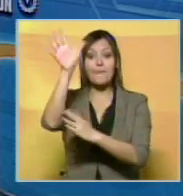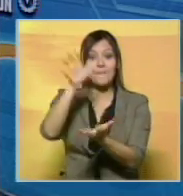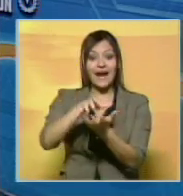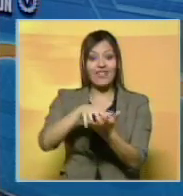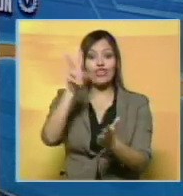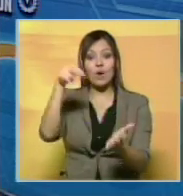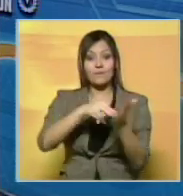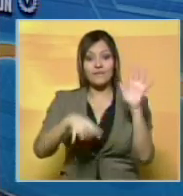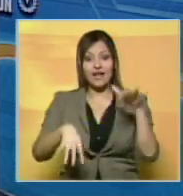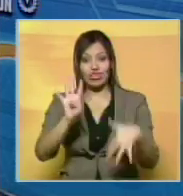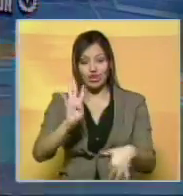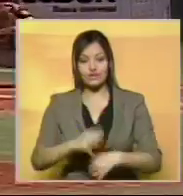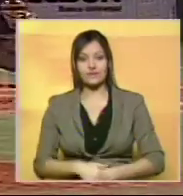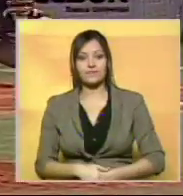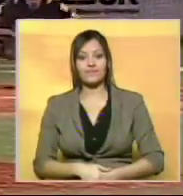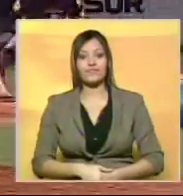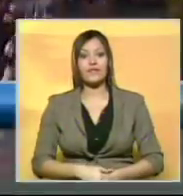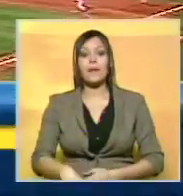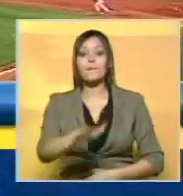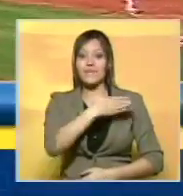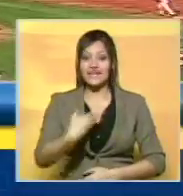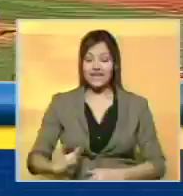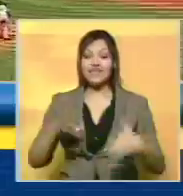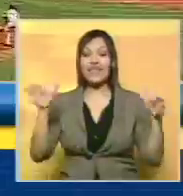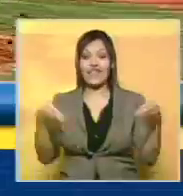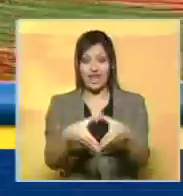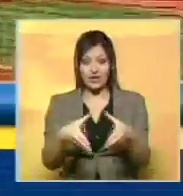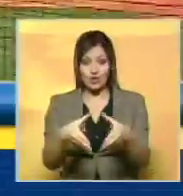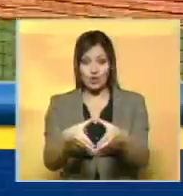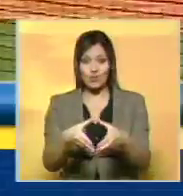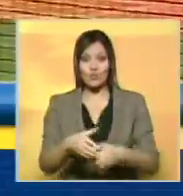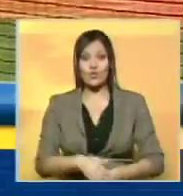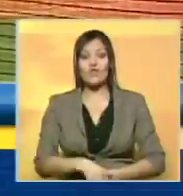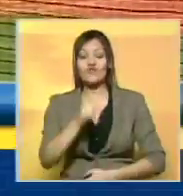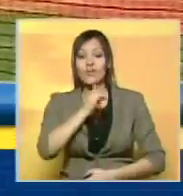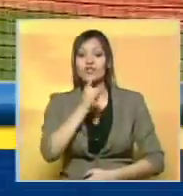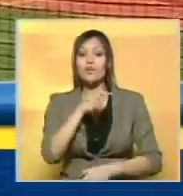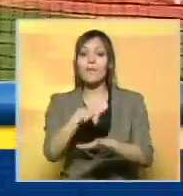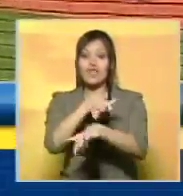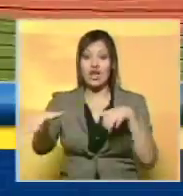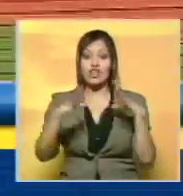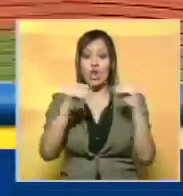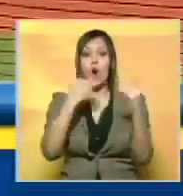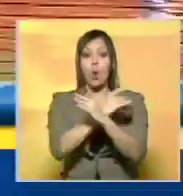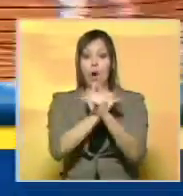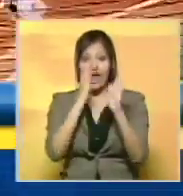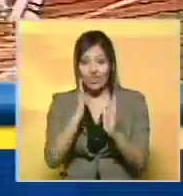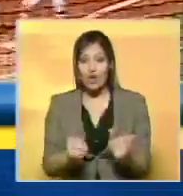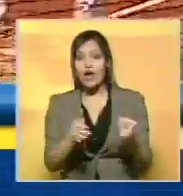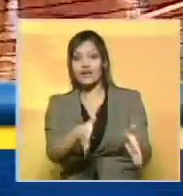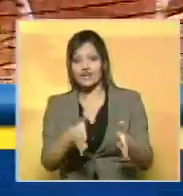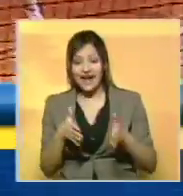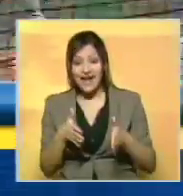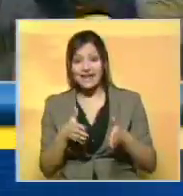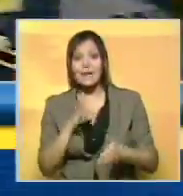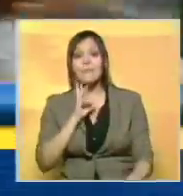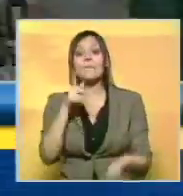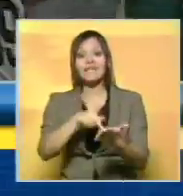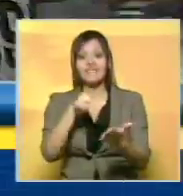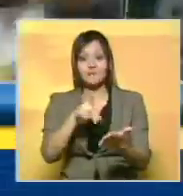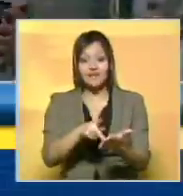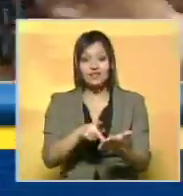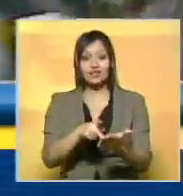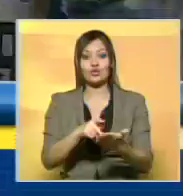Margarita 2014. El presidente del conjunto turco, Giuseppe Palmisano, informó que la gran mayoría de los jugadores que lograron el título estarán presentes en el